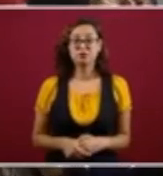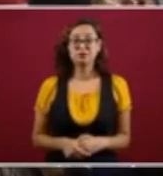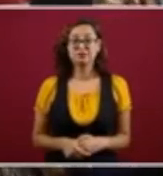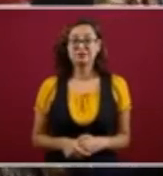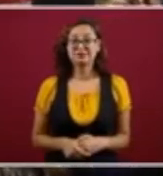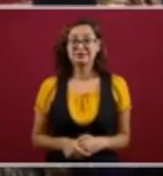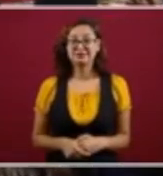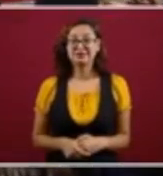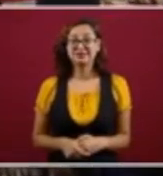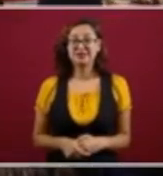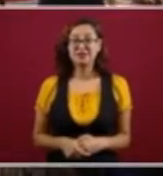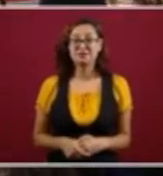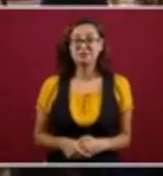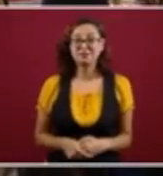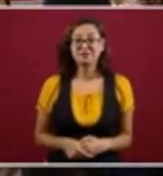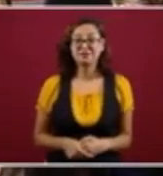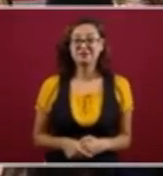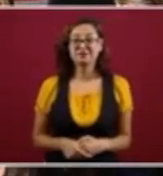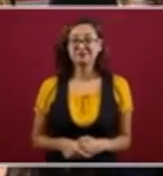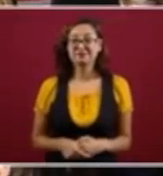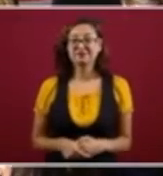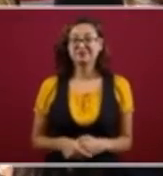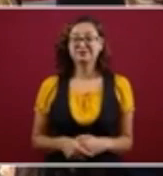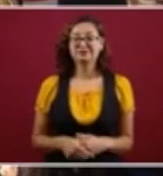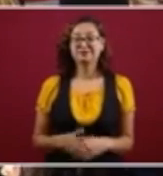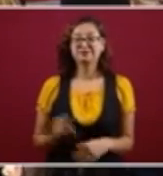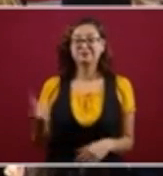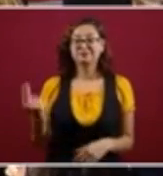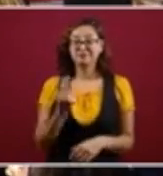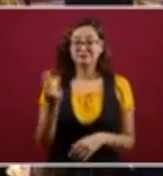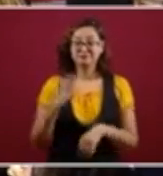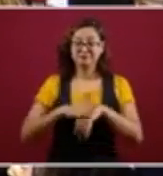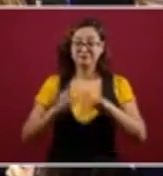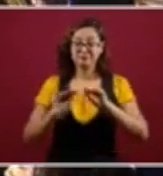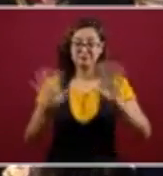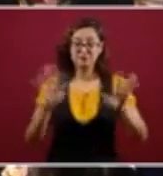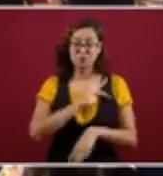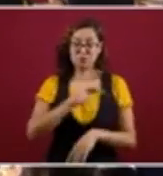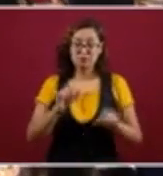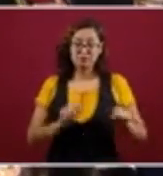Entonces, nada más es aclarar. ¿Lo pueden poner?